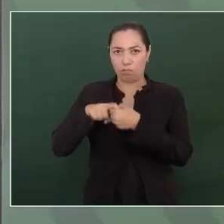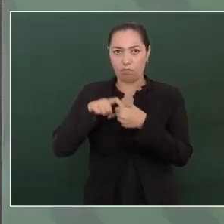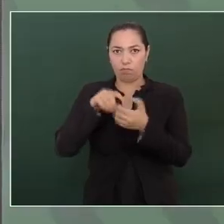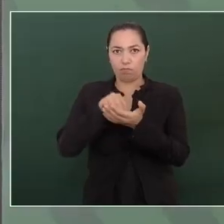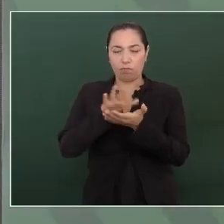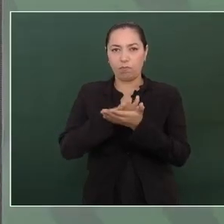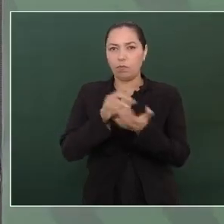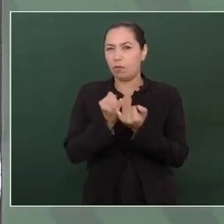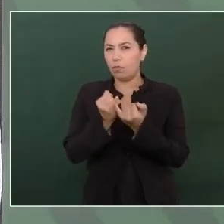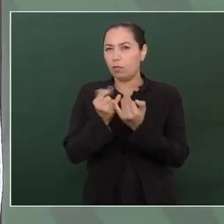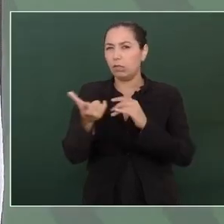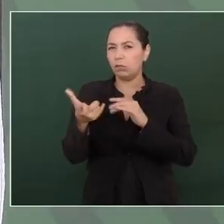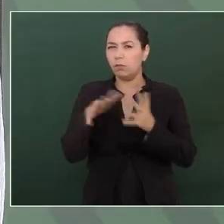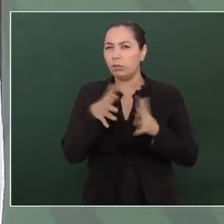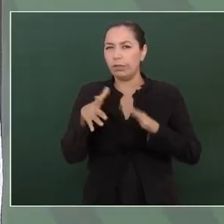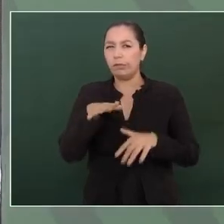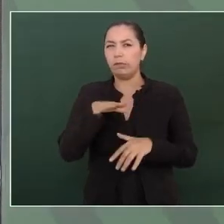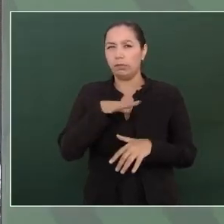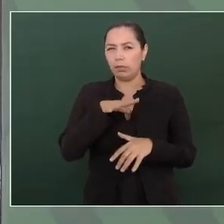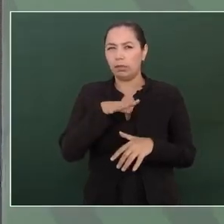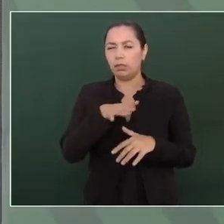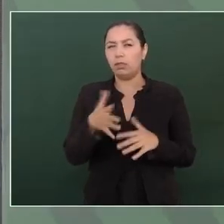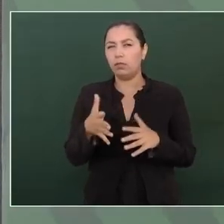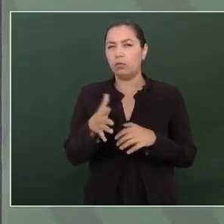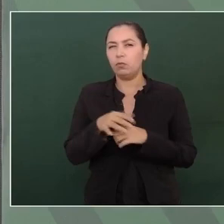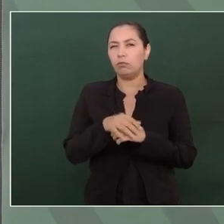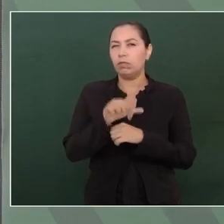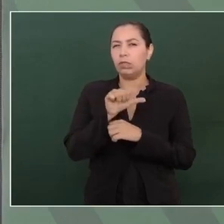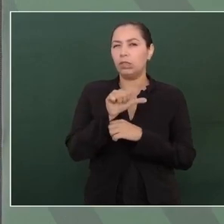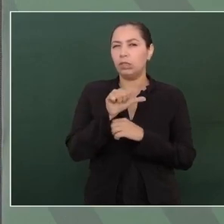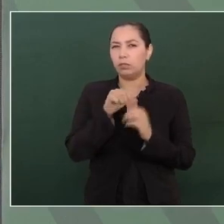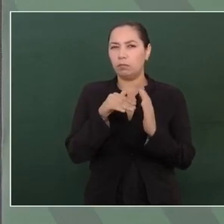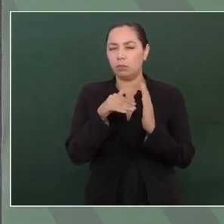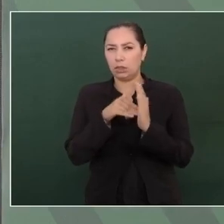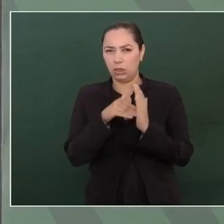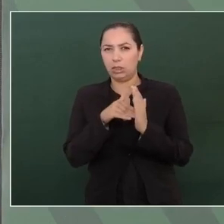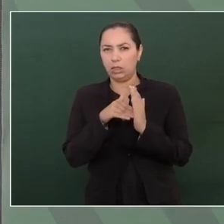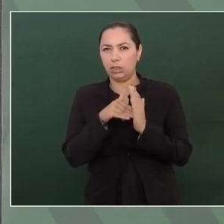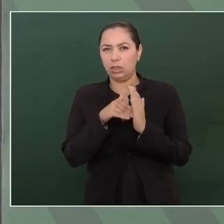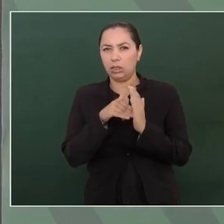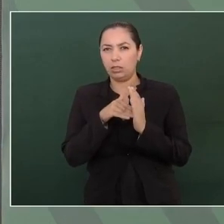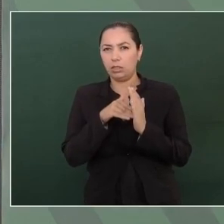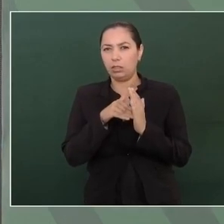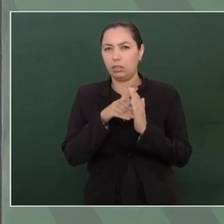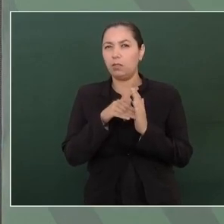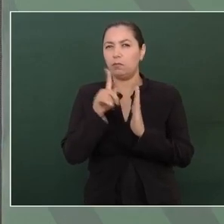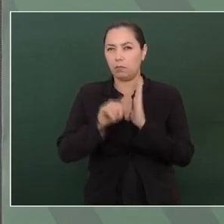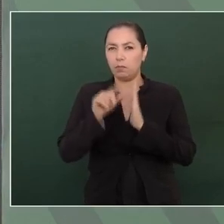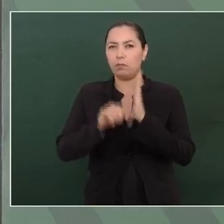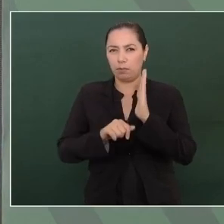un promedio de 16 mil pesos mensuales,